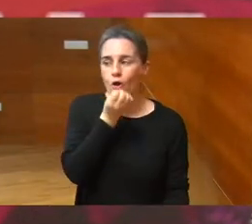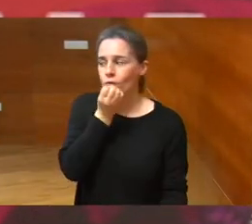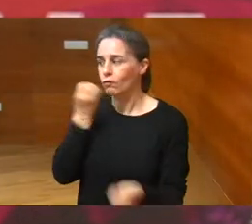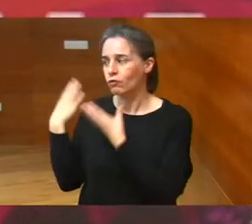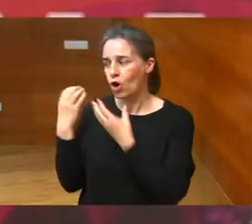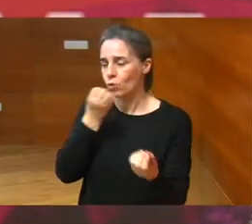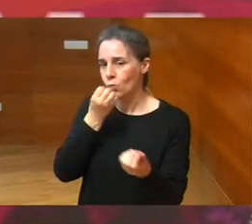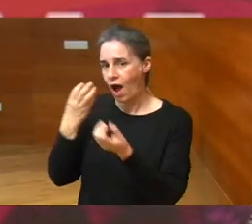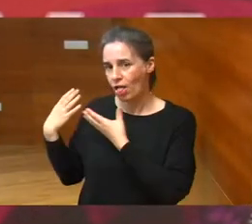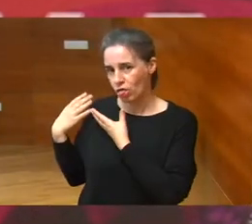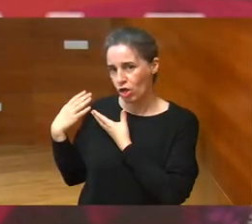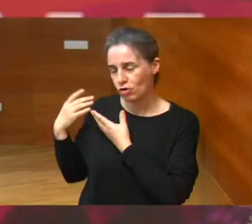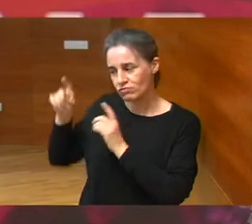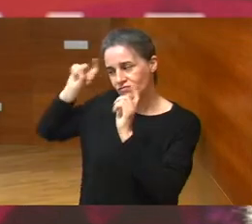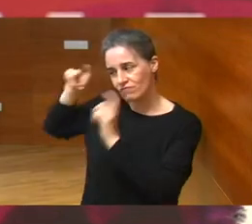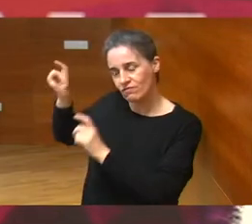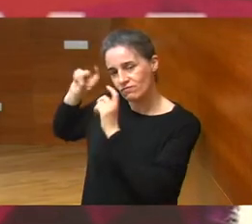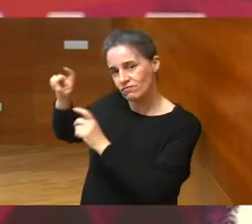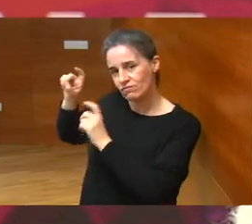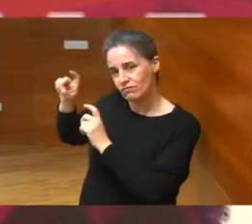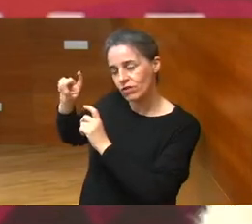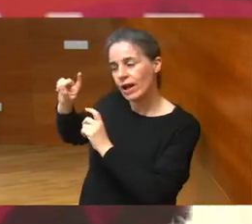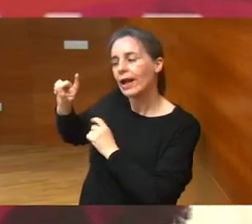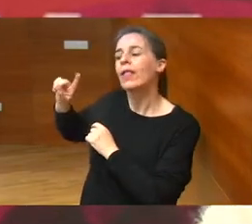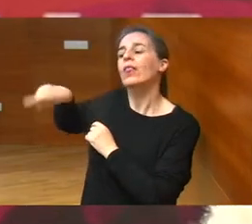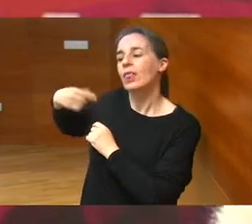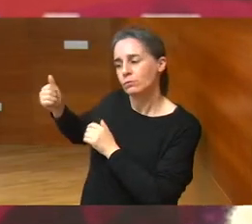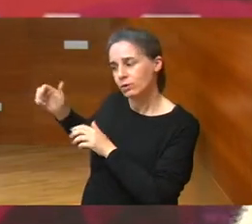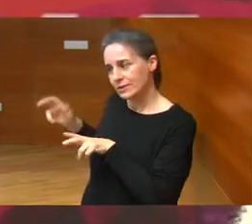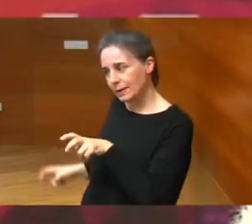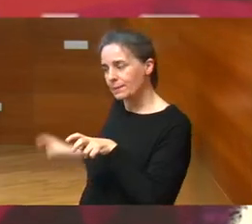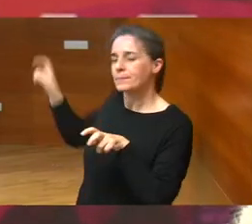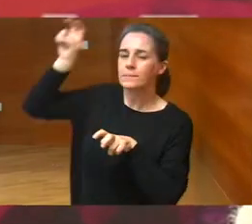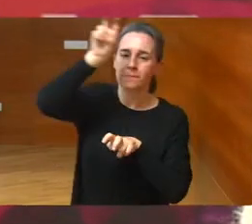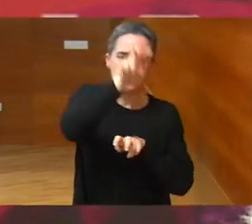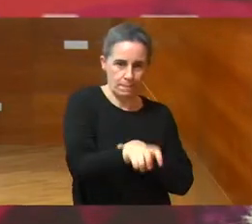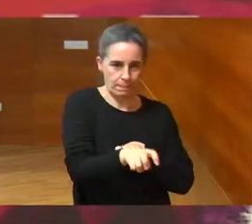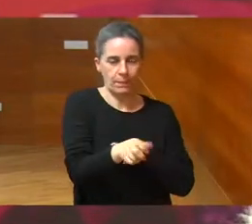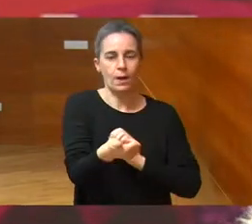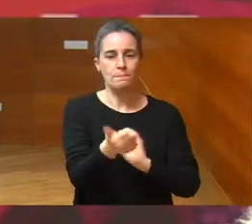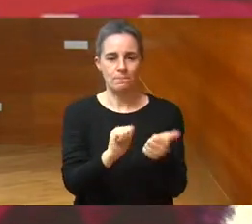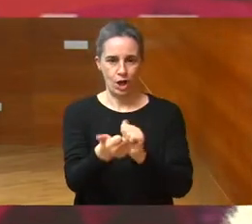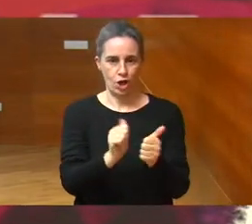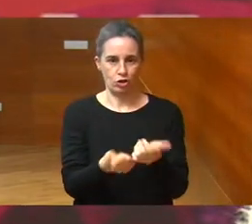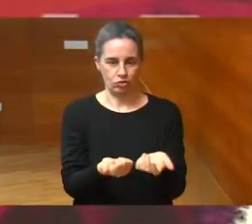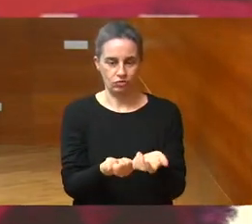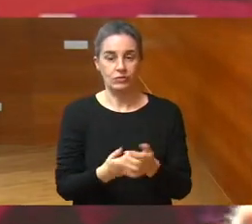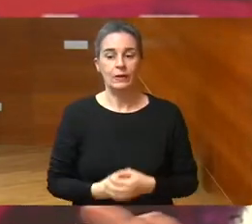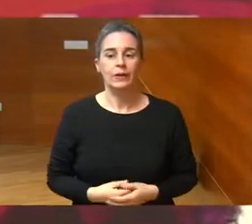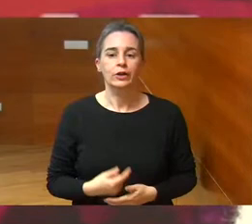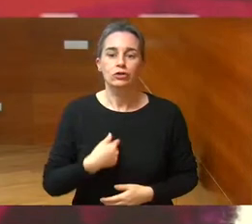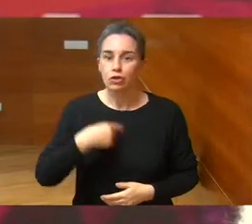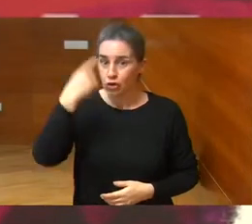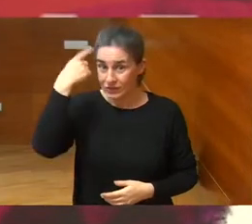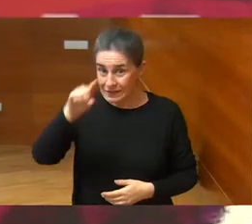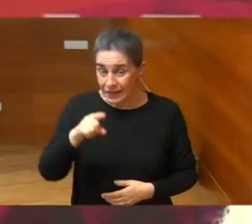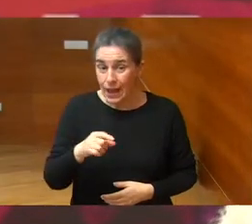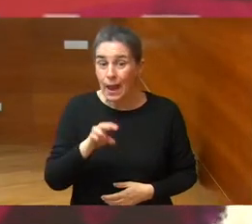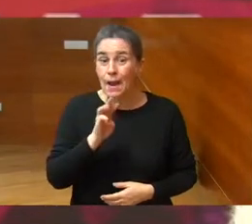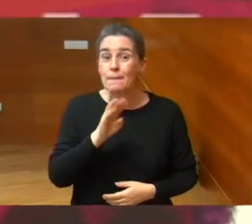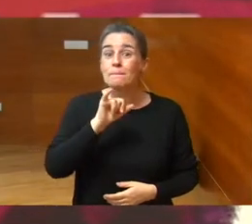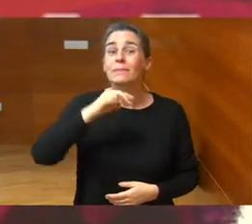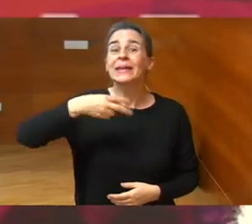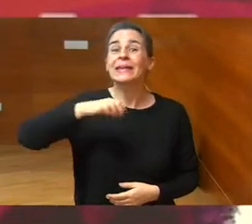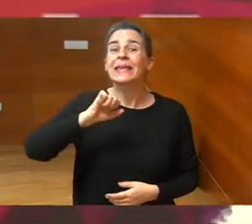previa a pilotes ahora bien lo que estoy segura que piñeiro avión no no deseaba